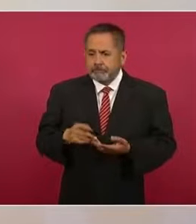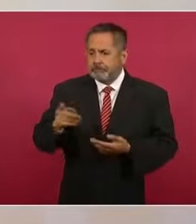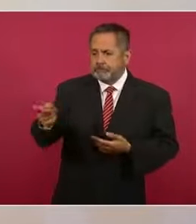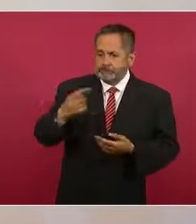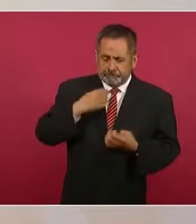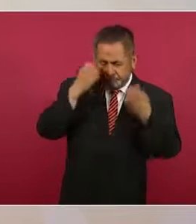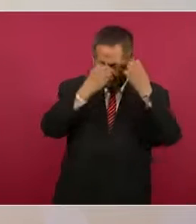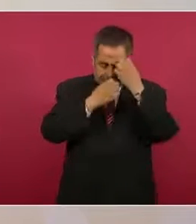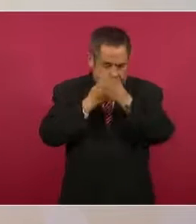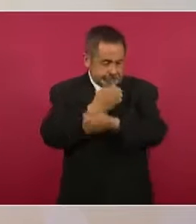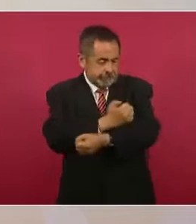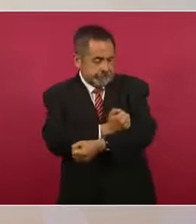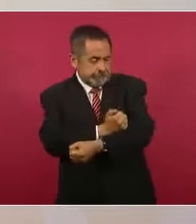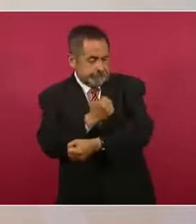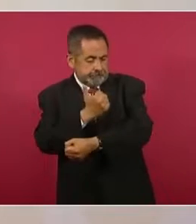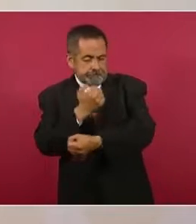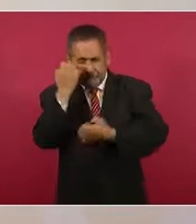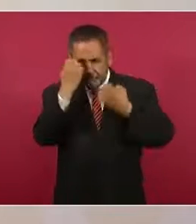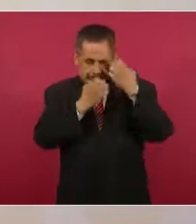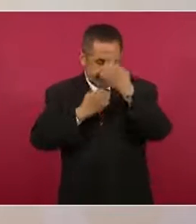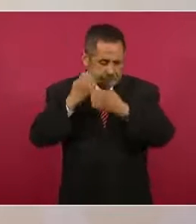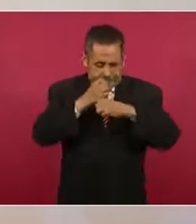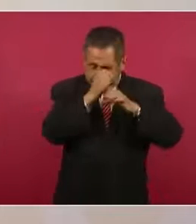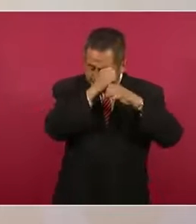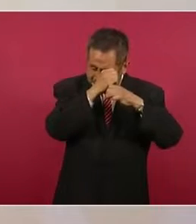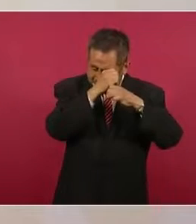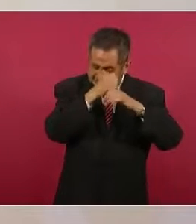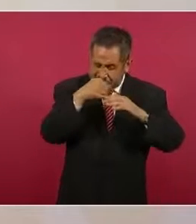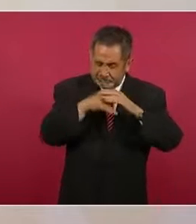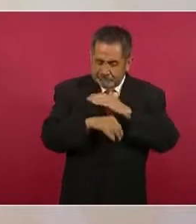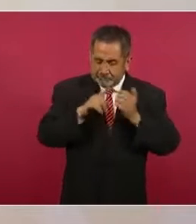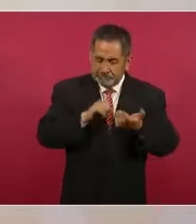análisis o estudios clínicos